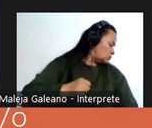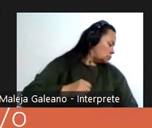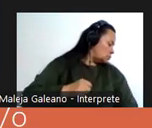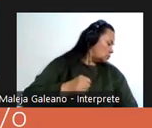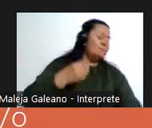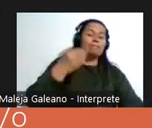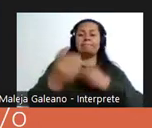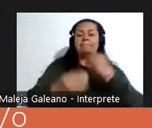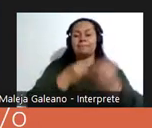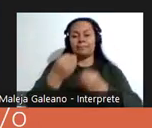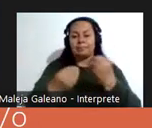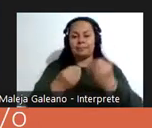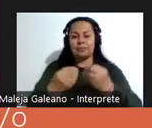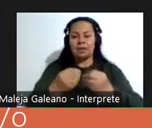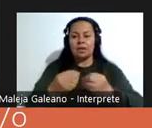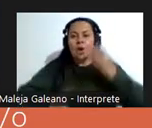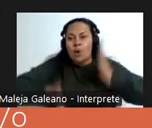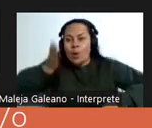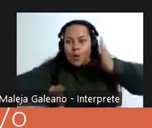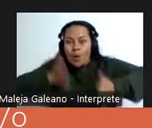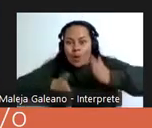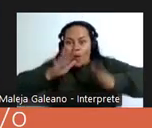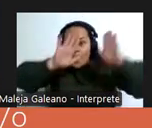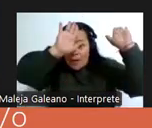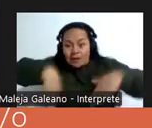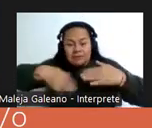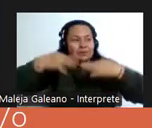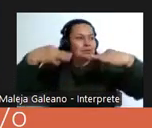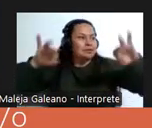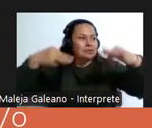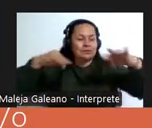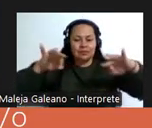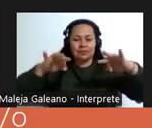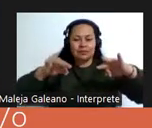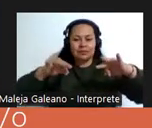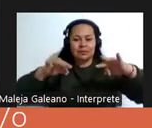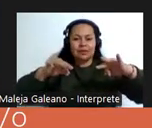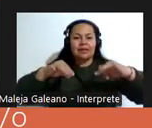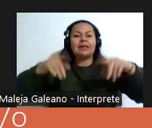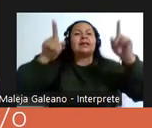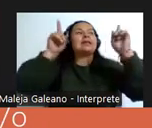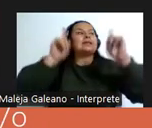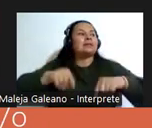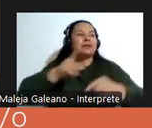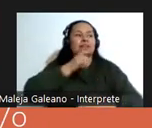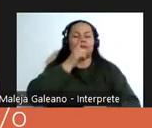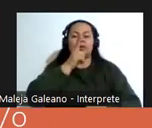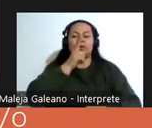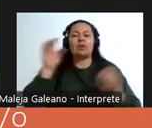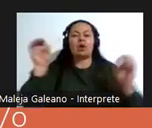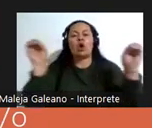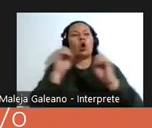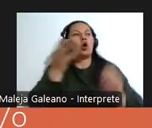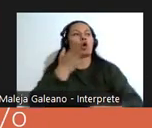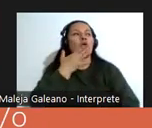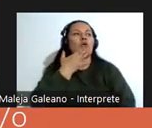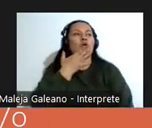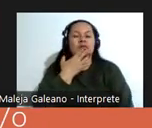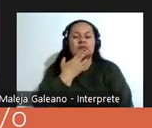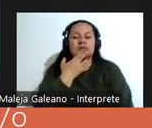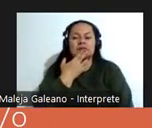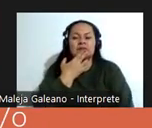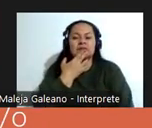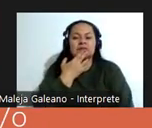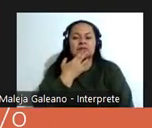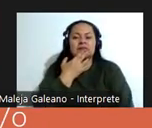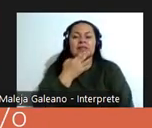vayan corriendo y traigan una hoja y traigan un lápiz o traigan colores. Quienes se